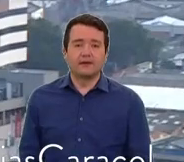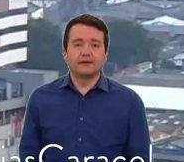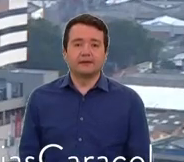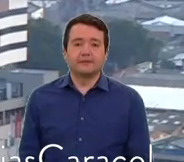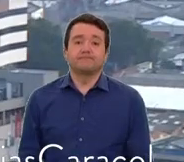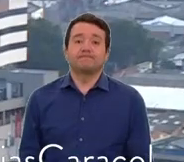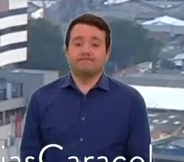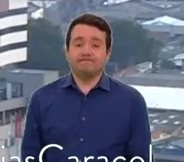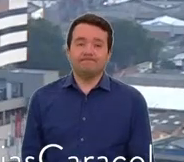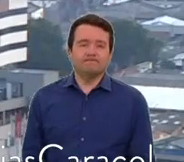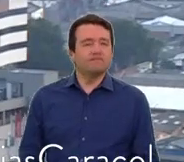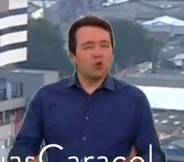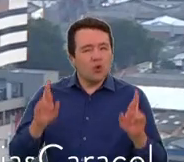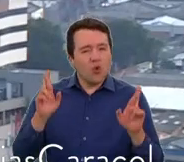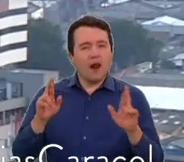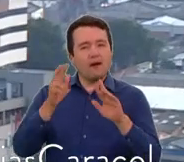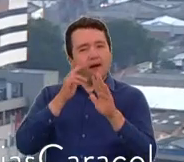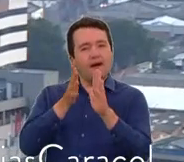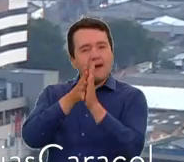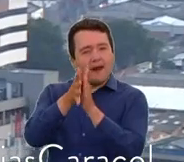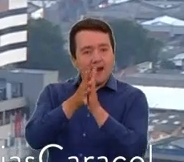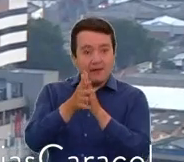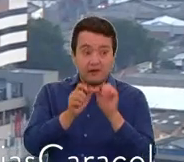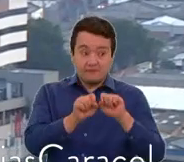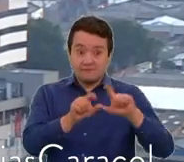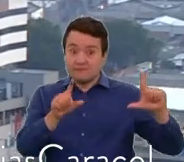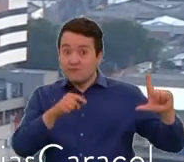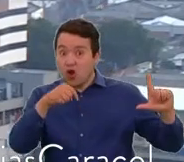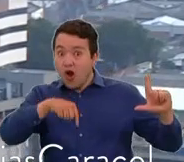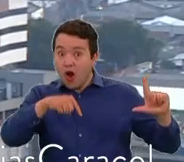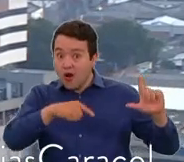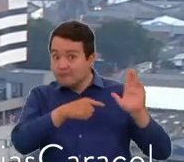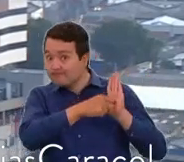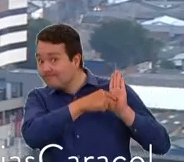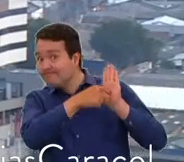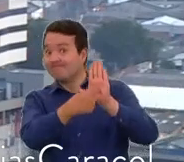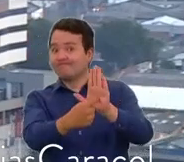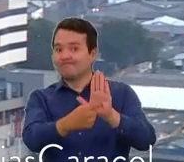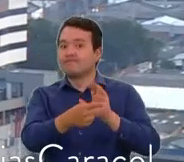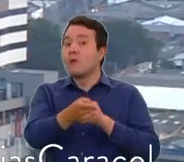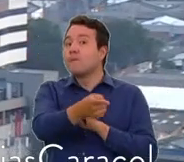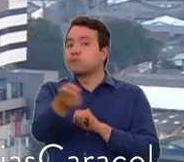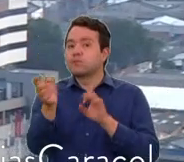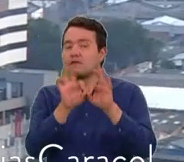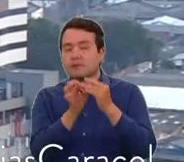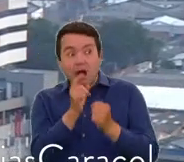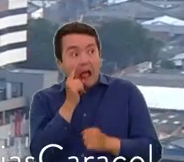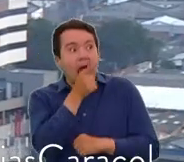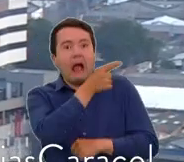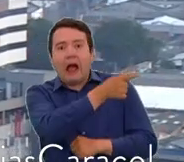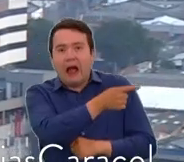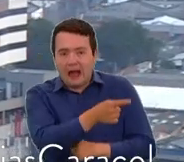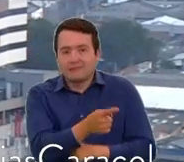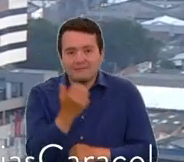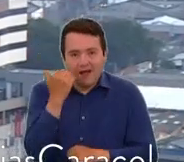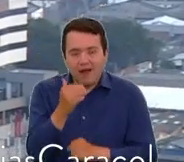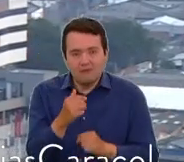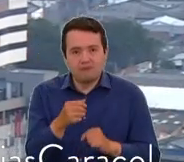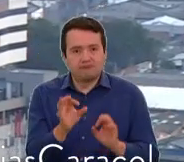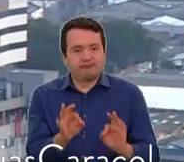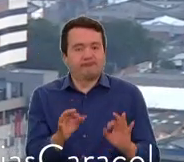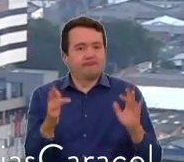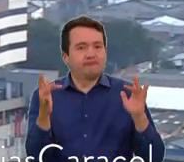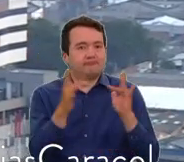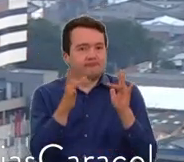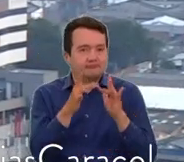Esperamos que ese mensaje llegue a los familiares también de esa mujer que ha batallado también el COVID-19 en la soledad. Son